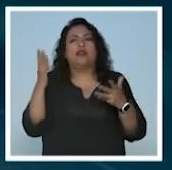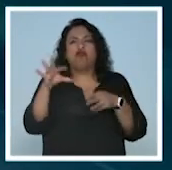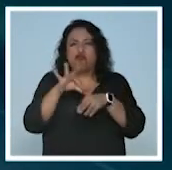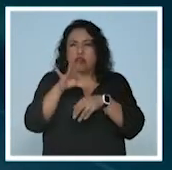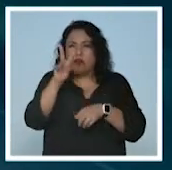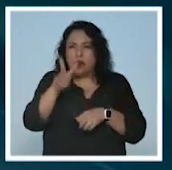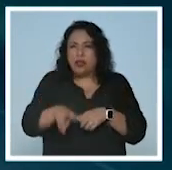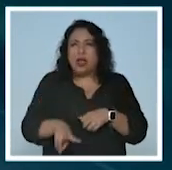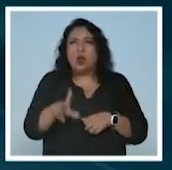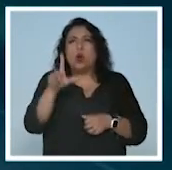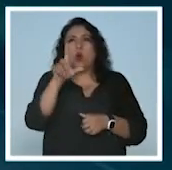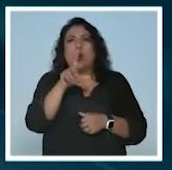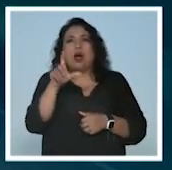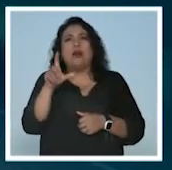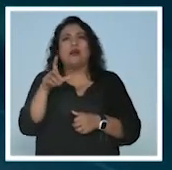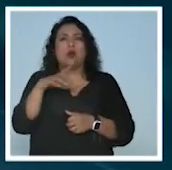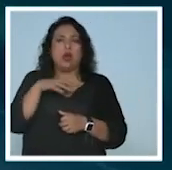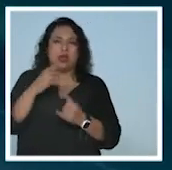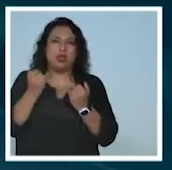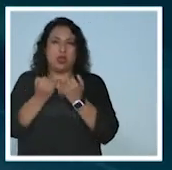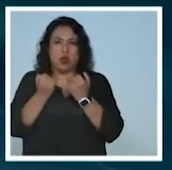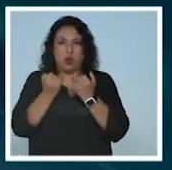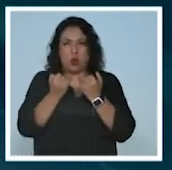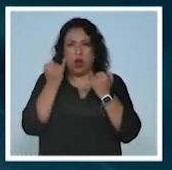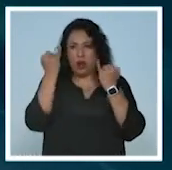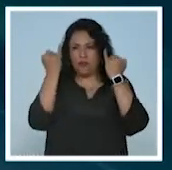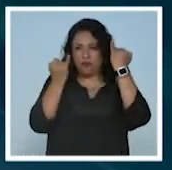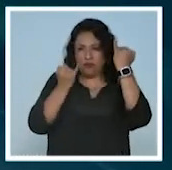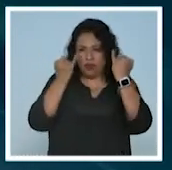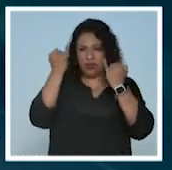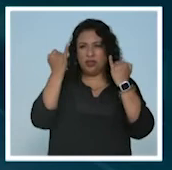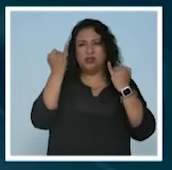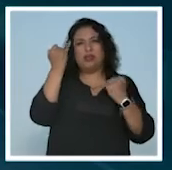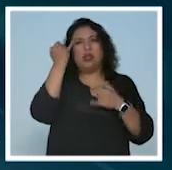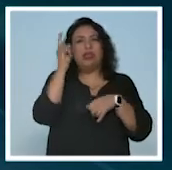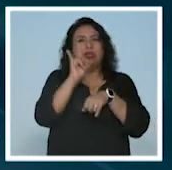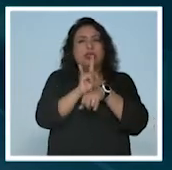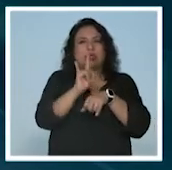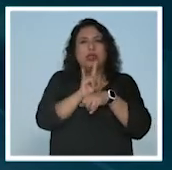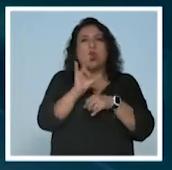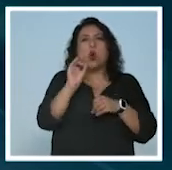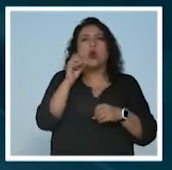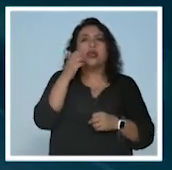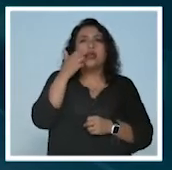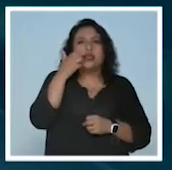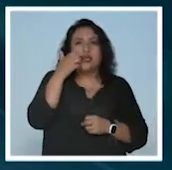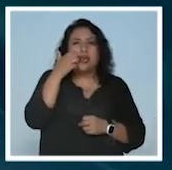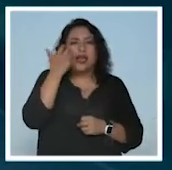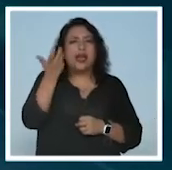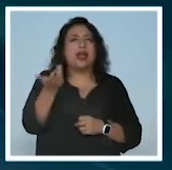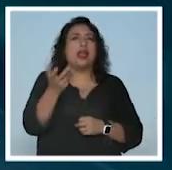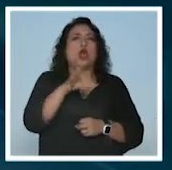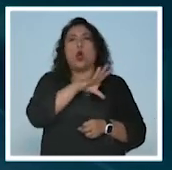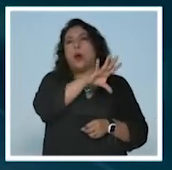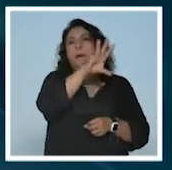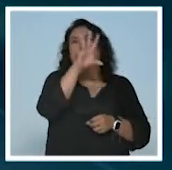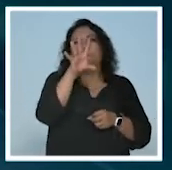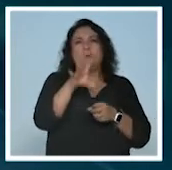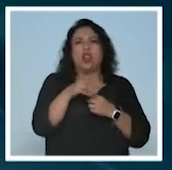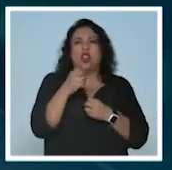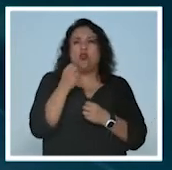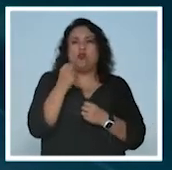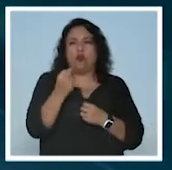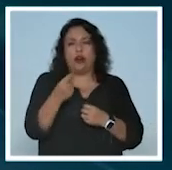cuando está alimentada también por la fantasía o por la ficción que cuando pretende ser absolutamente